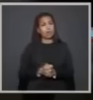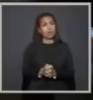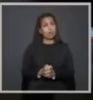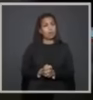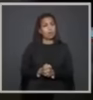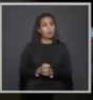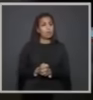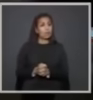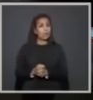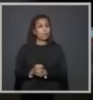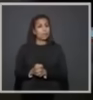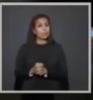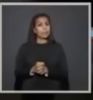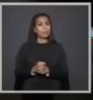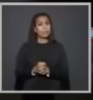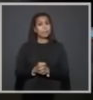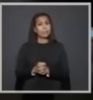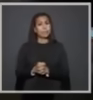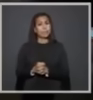no